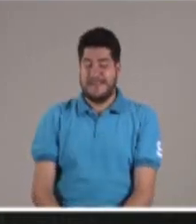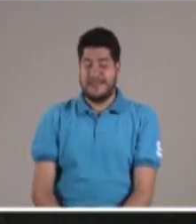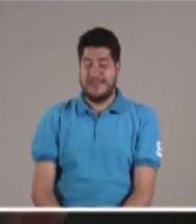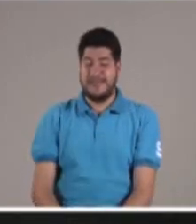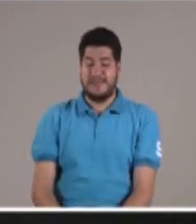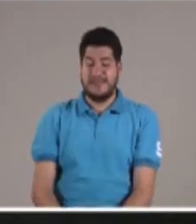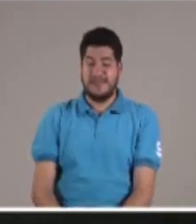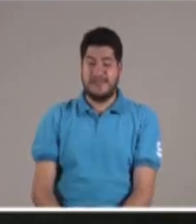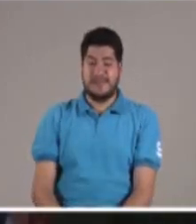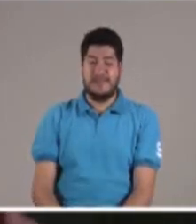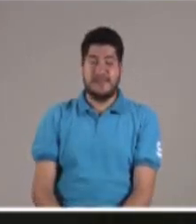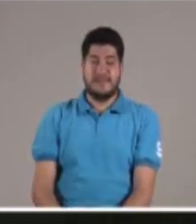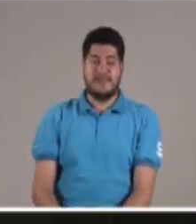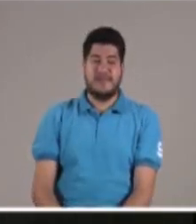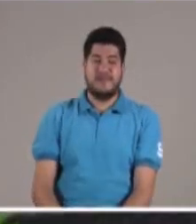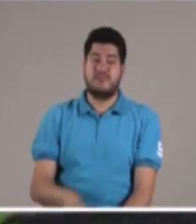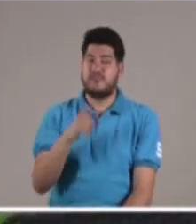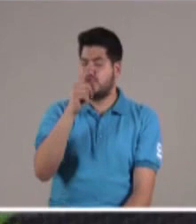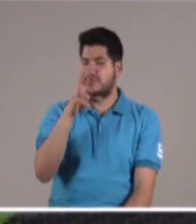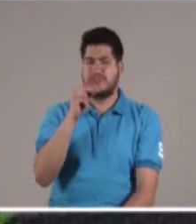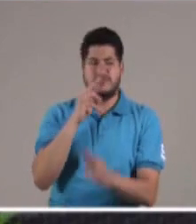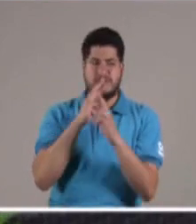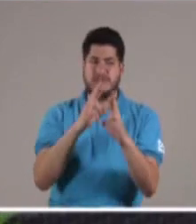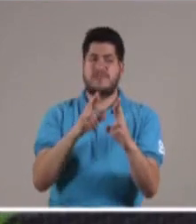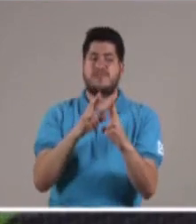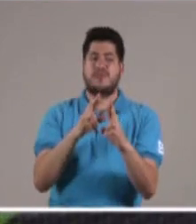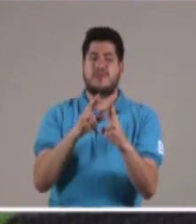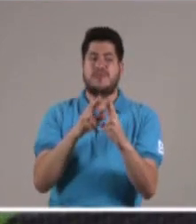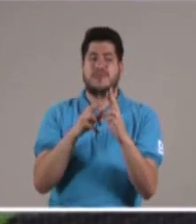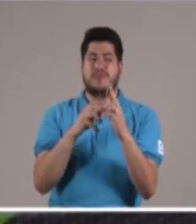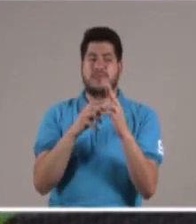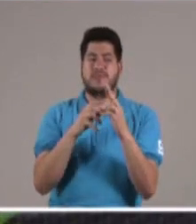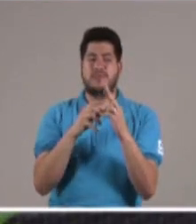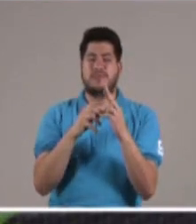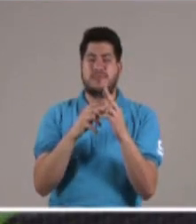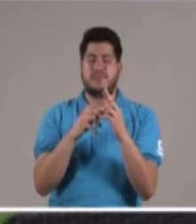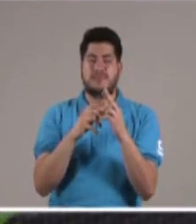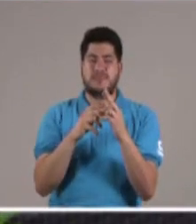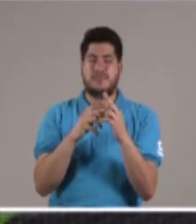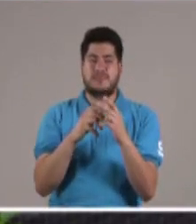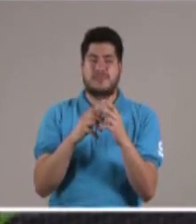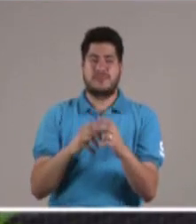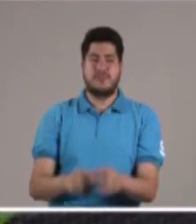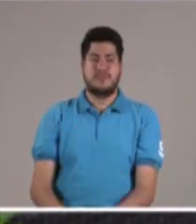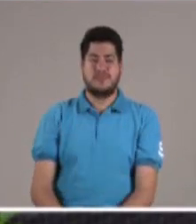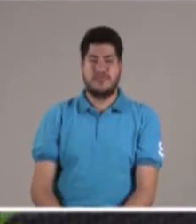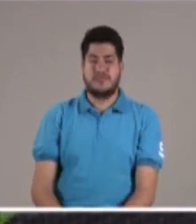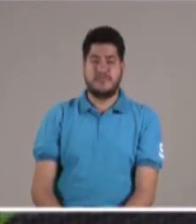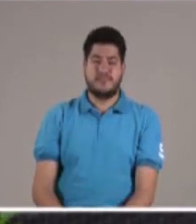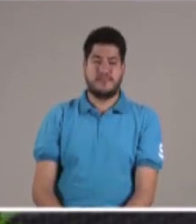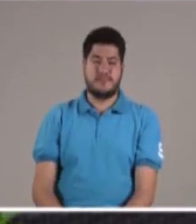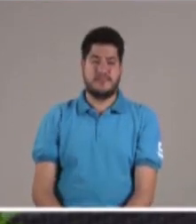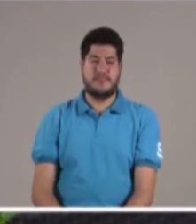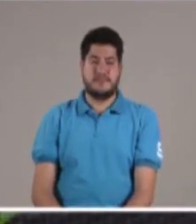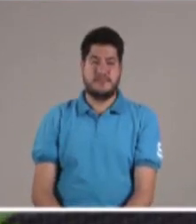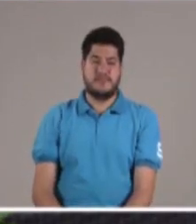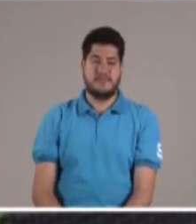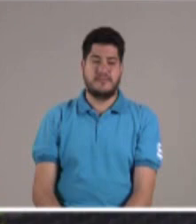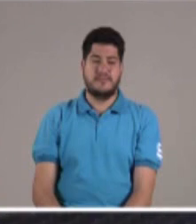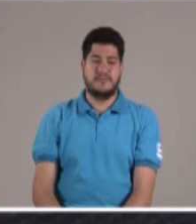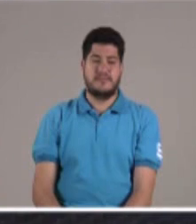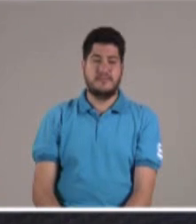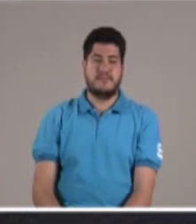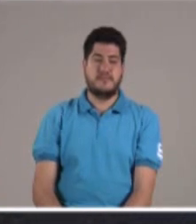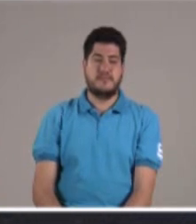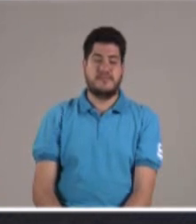no me van a contestar pero a mí si no me vas a contestar no que el hermano le dijo No me va a contestar y le contestó usted Ah cuando está administrando las ofrendas